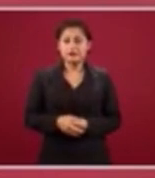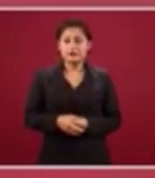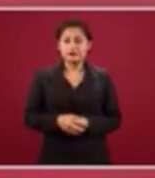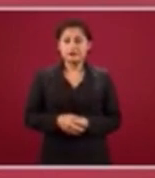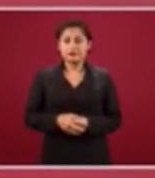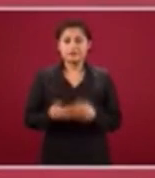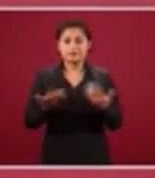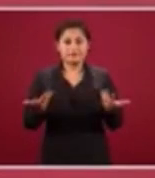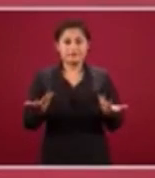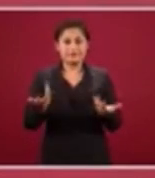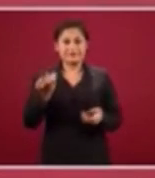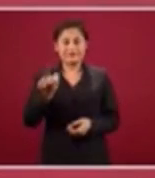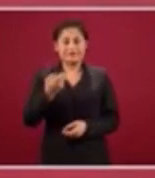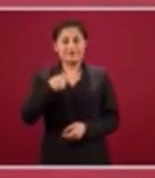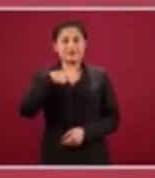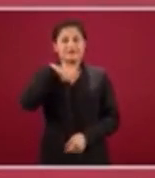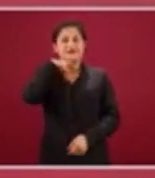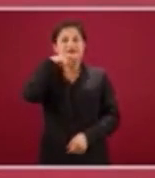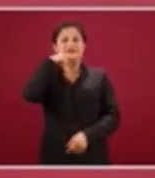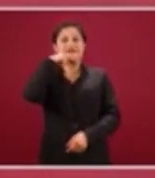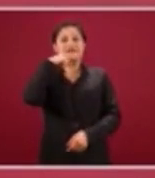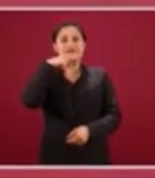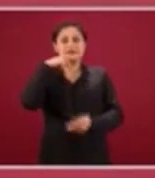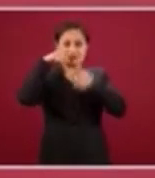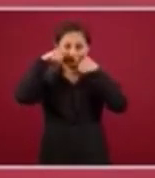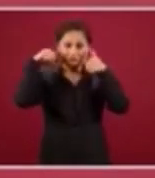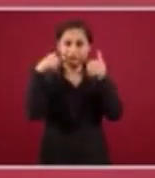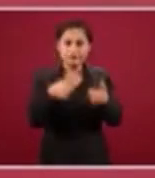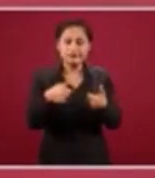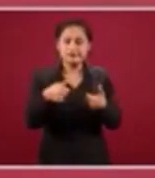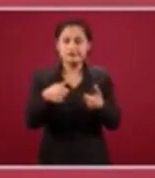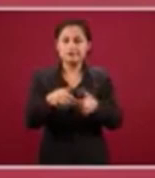Entonces, es nuestra preocupación. Y